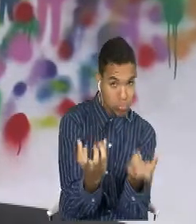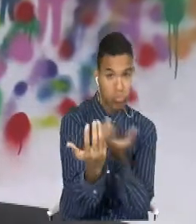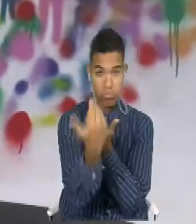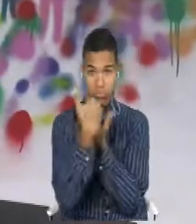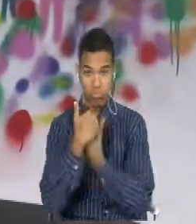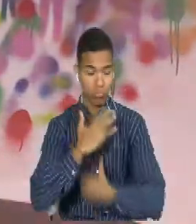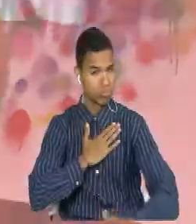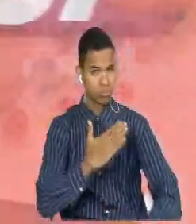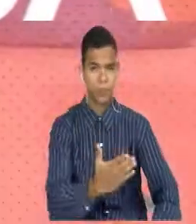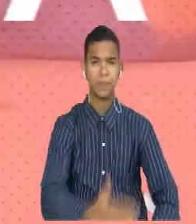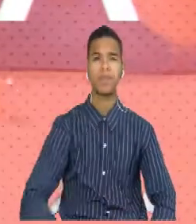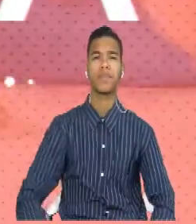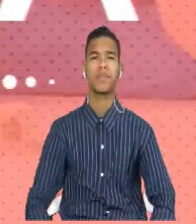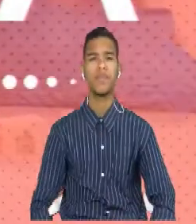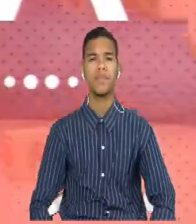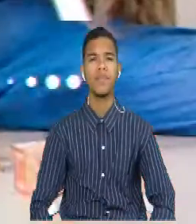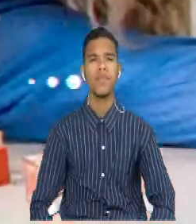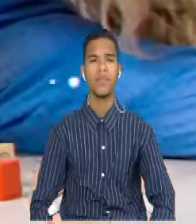entrenamiento.